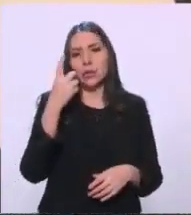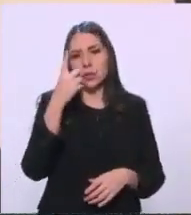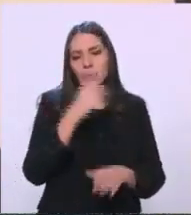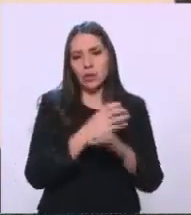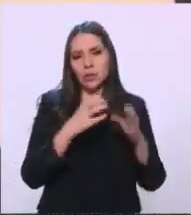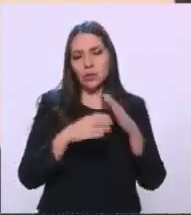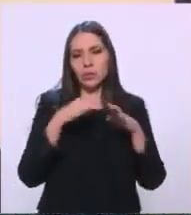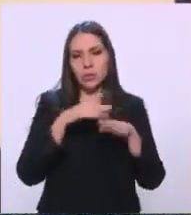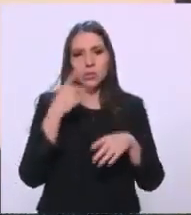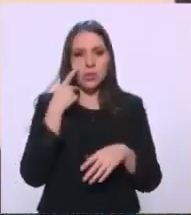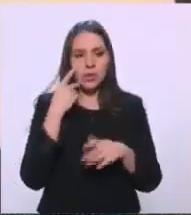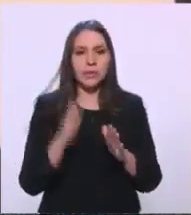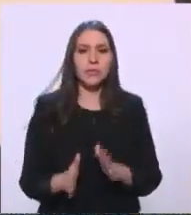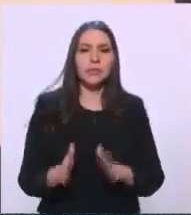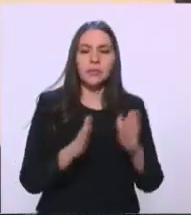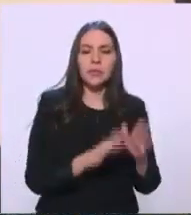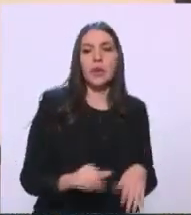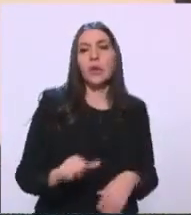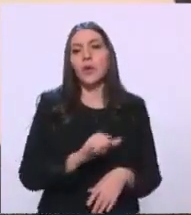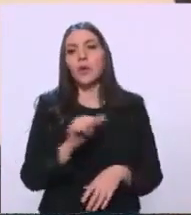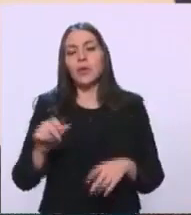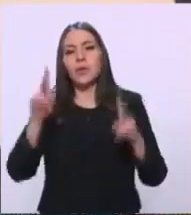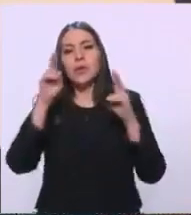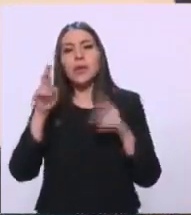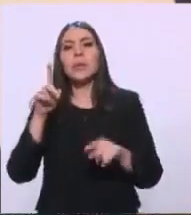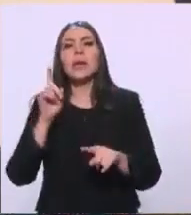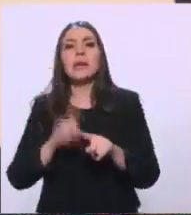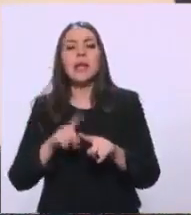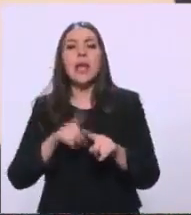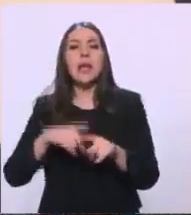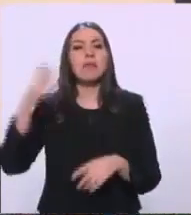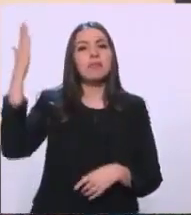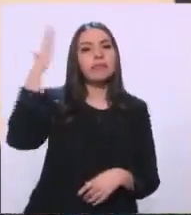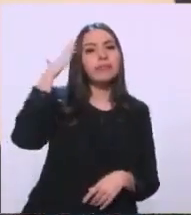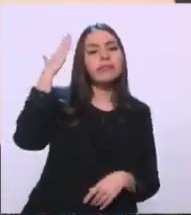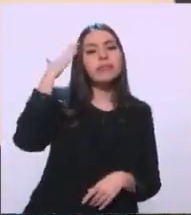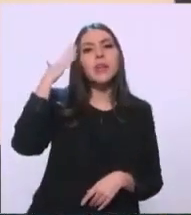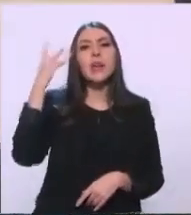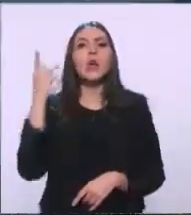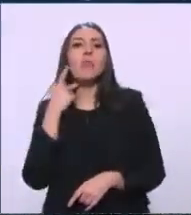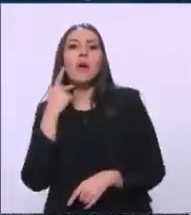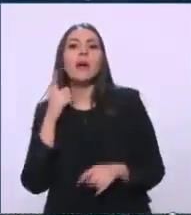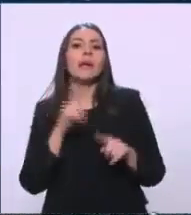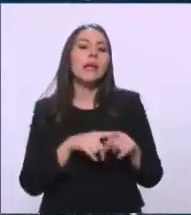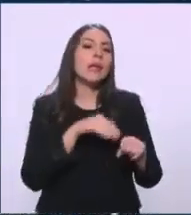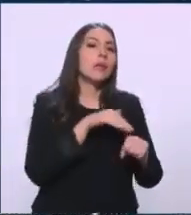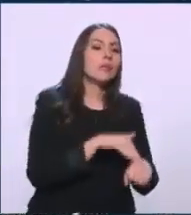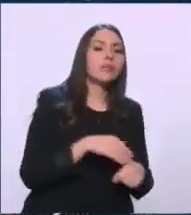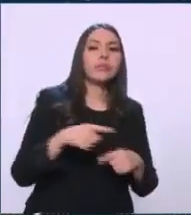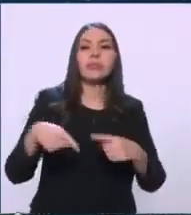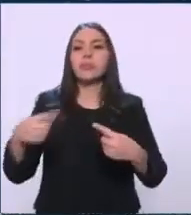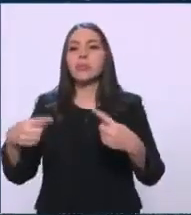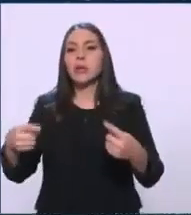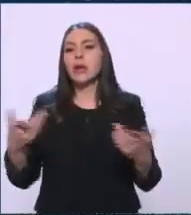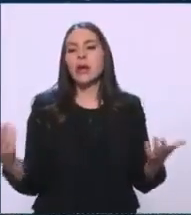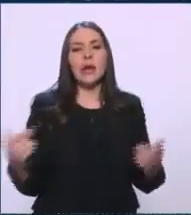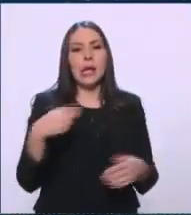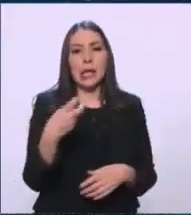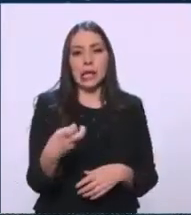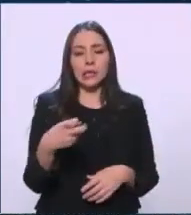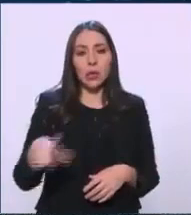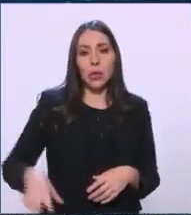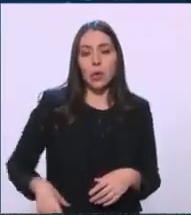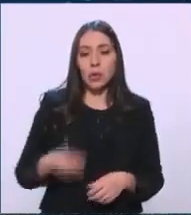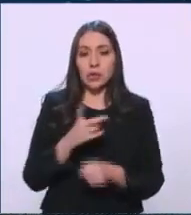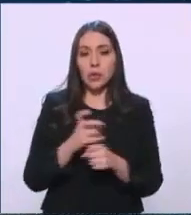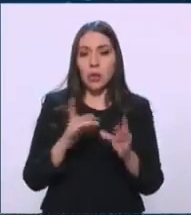el caso de la política, es decir, quién domina, quién se subordina, etcétera, bueno, eso no se trató en el segundo informe, pero